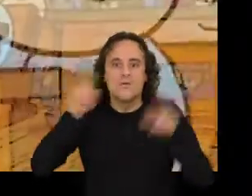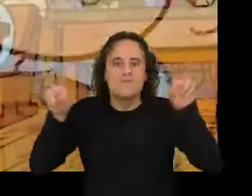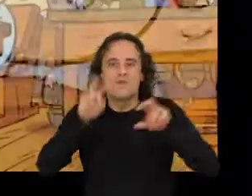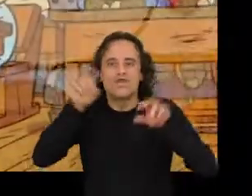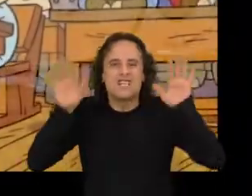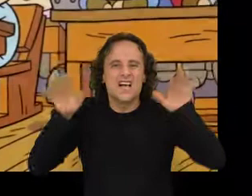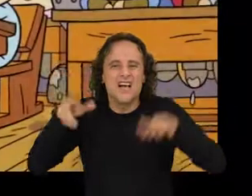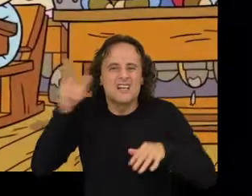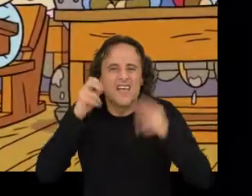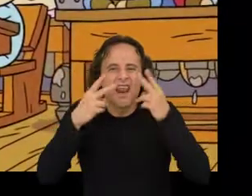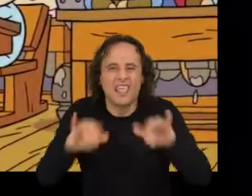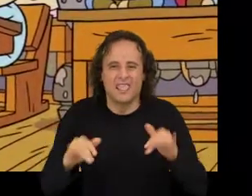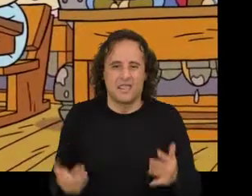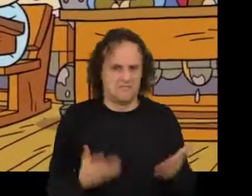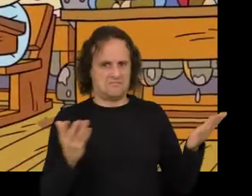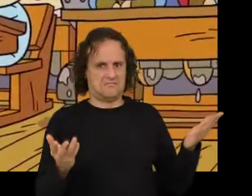mosca en el cuarto.